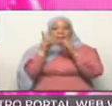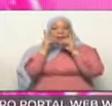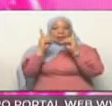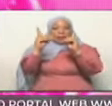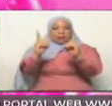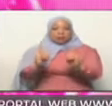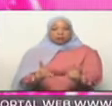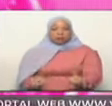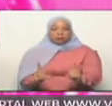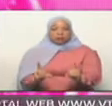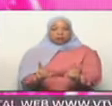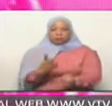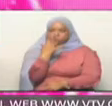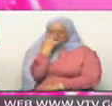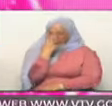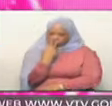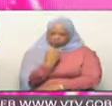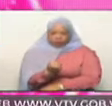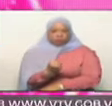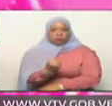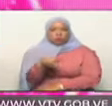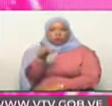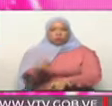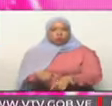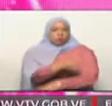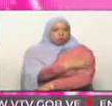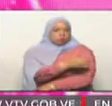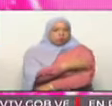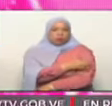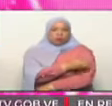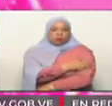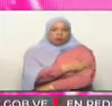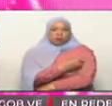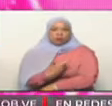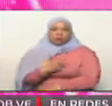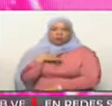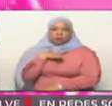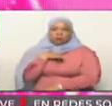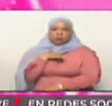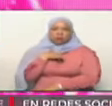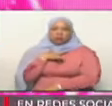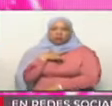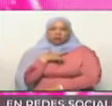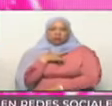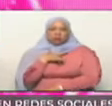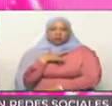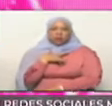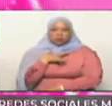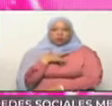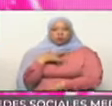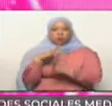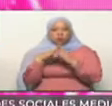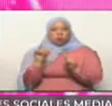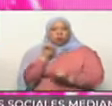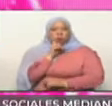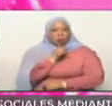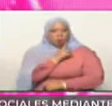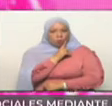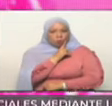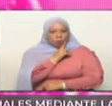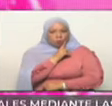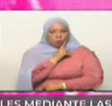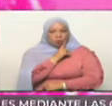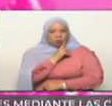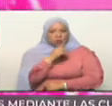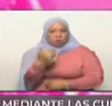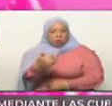completamente inexplicable que ha hecho que la izquierda mundial se haya volcado, y lo digo con su nombre,